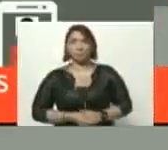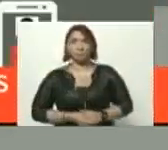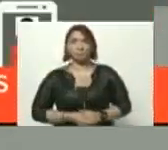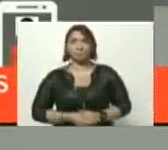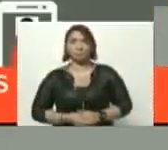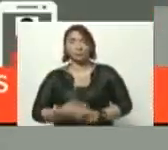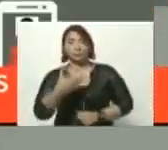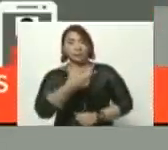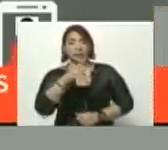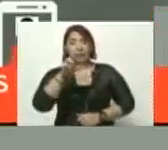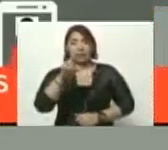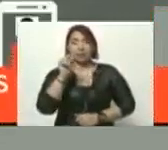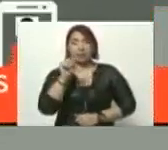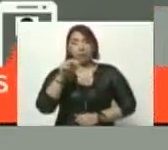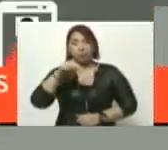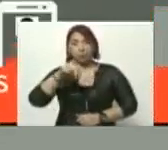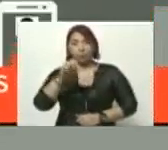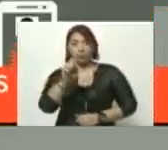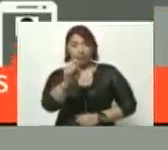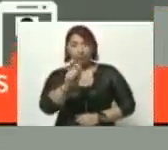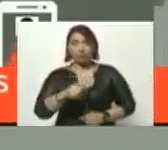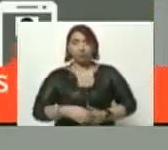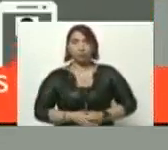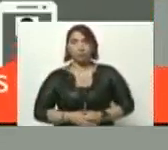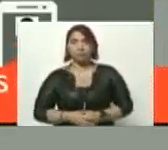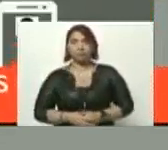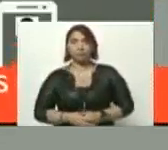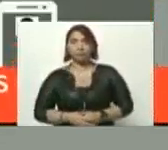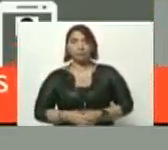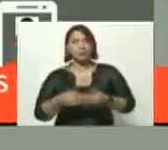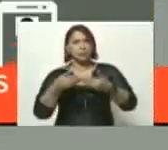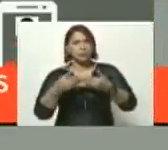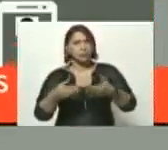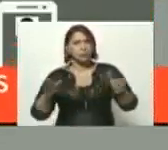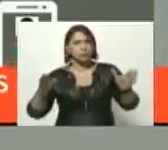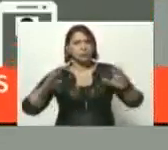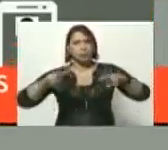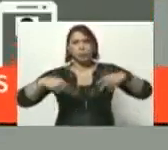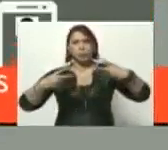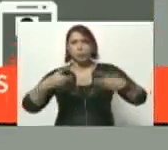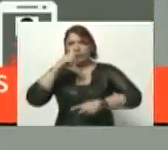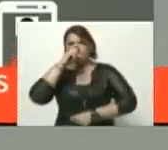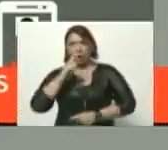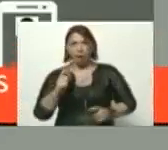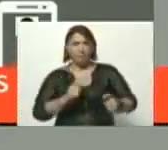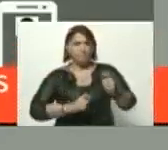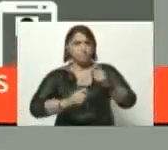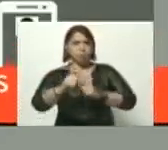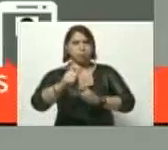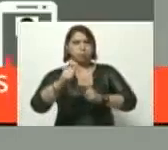Las 3R.net, abriéndole la nueva época de transición al